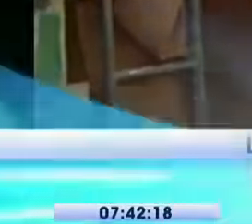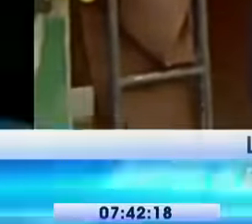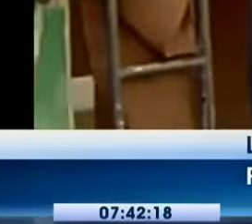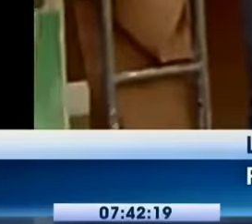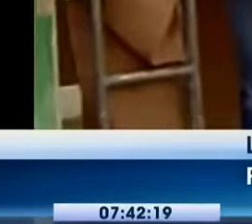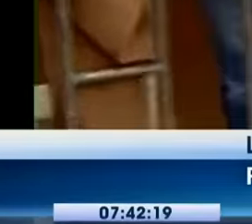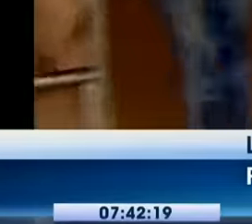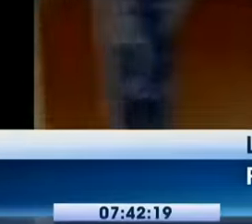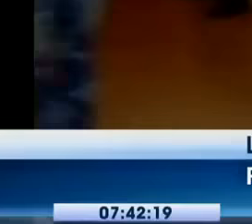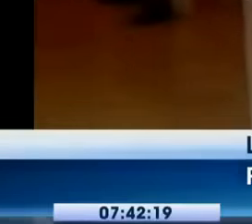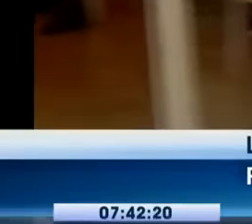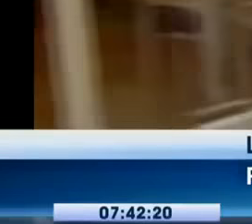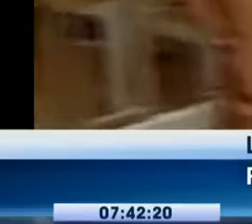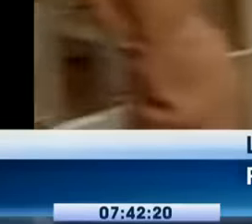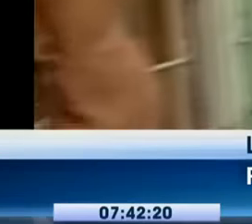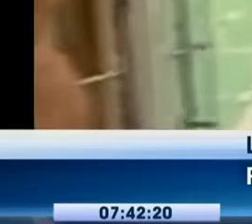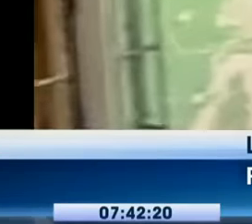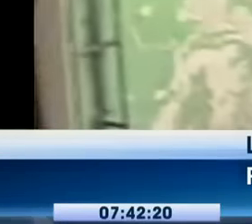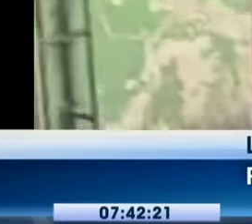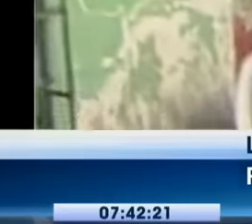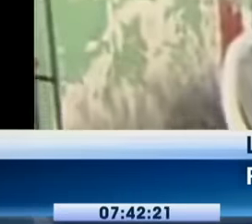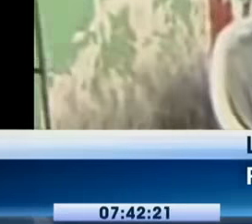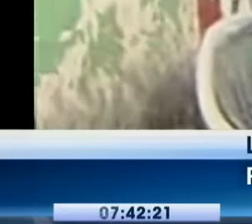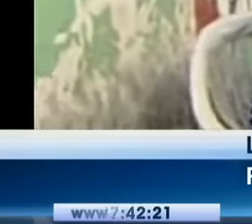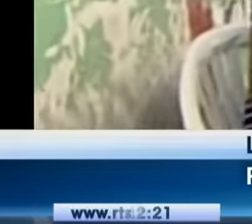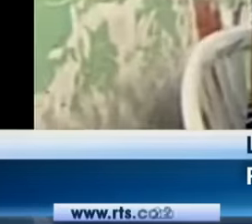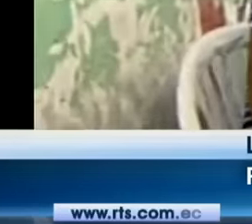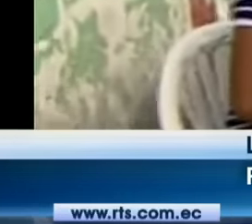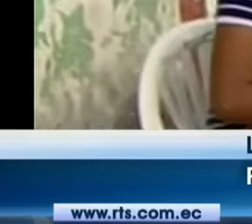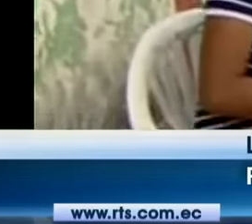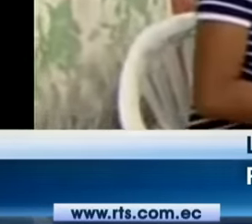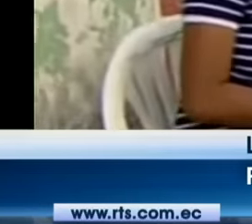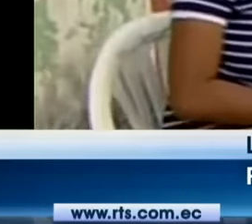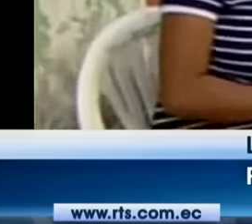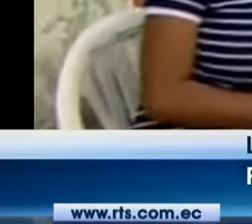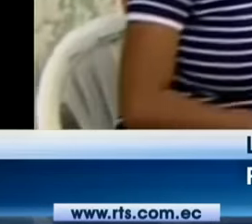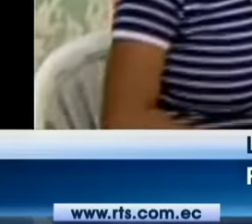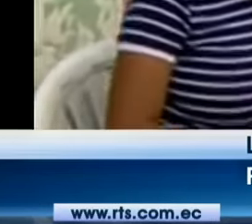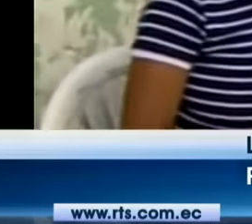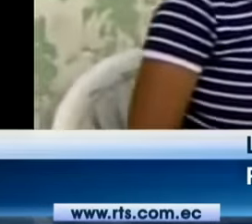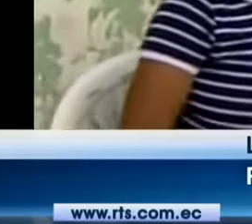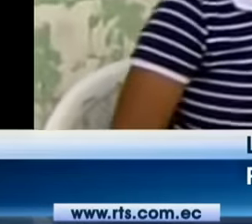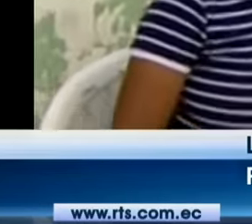días. Yo sé que su mamá en estos momentos está un poquito delicada de los nervios.